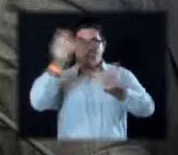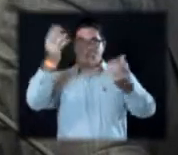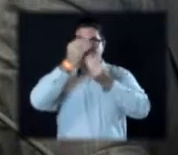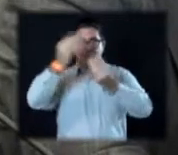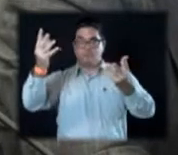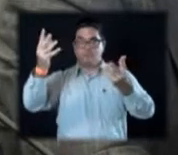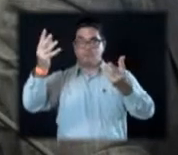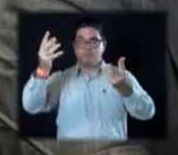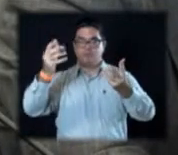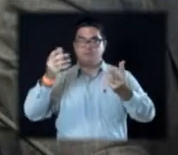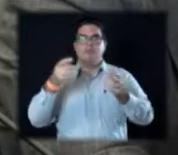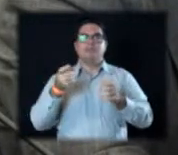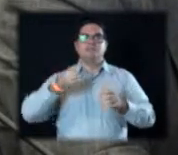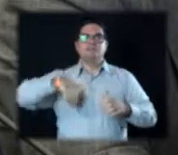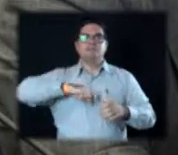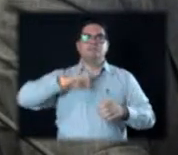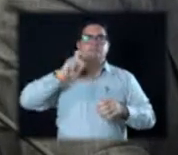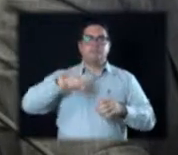una vez